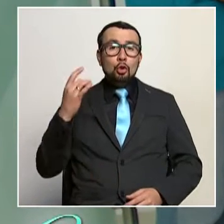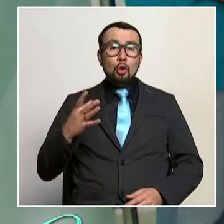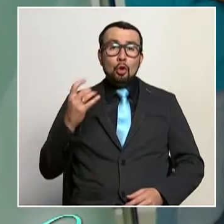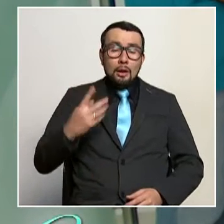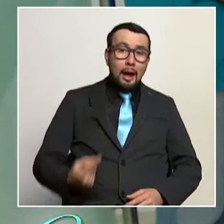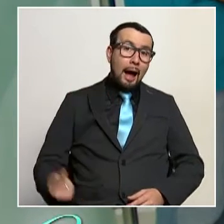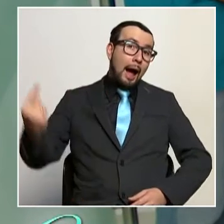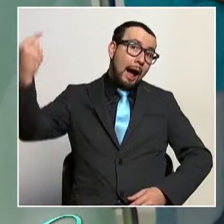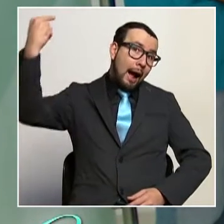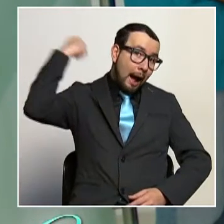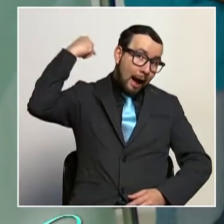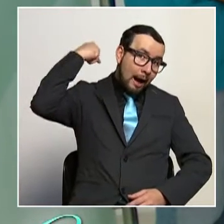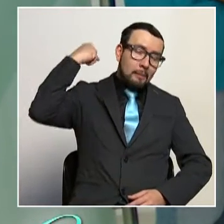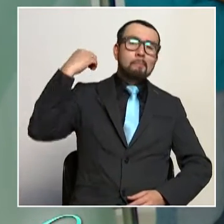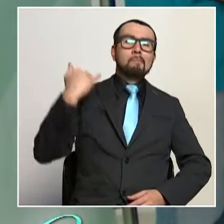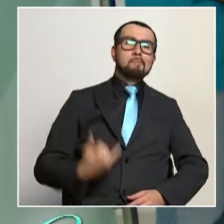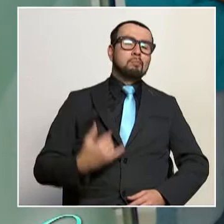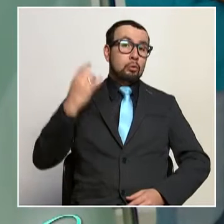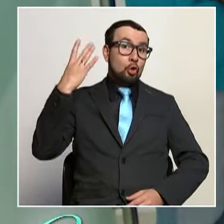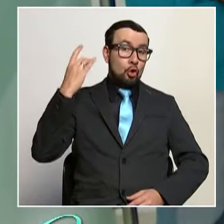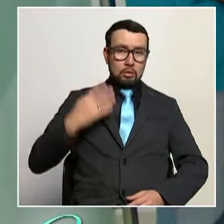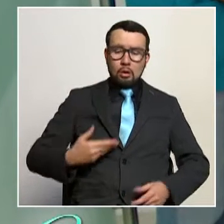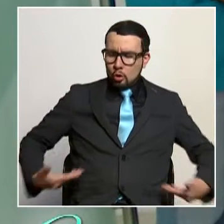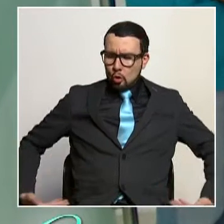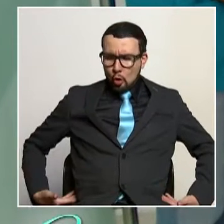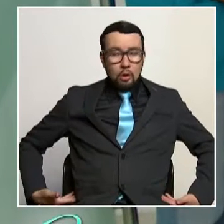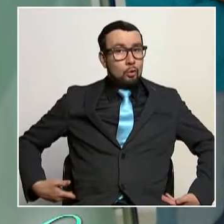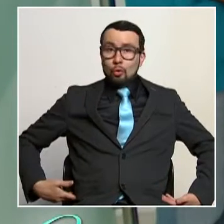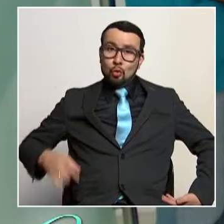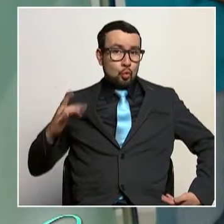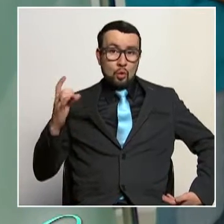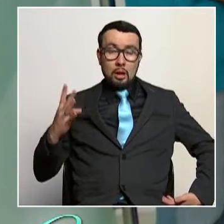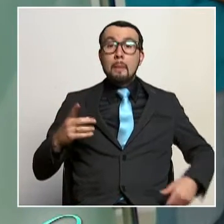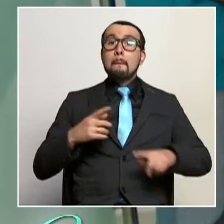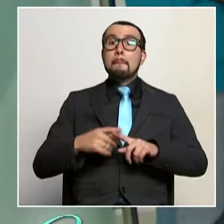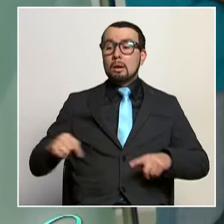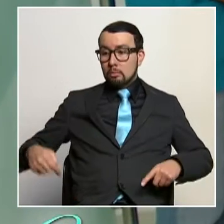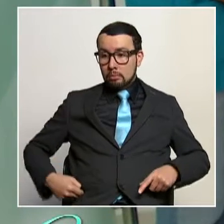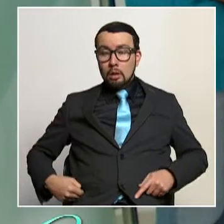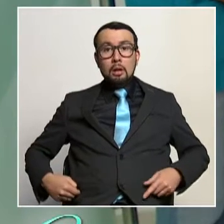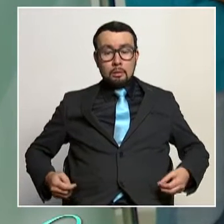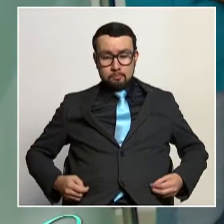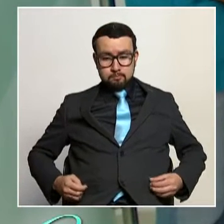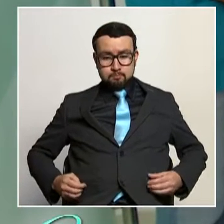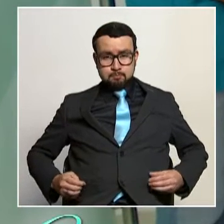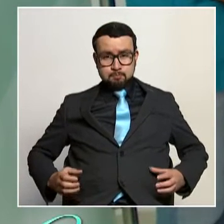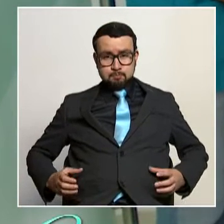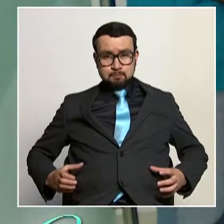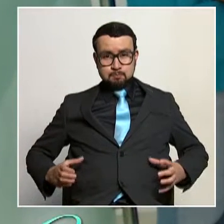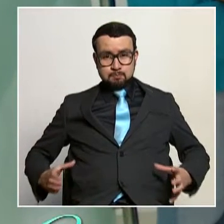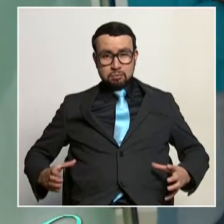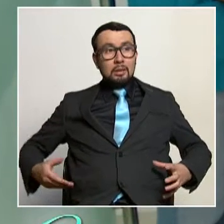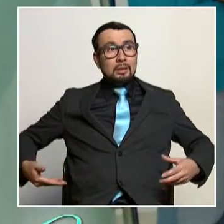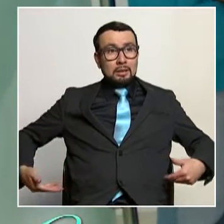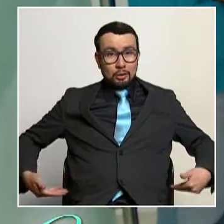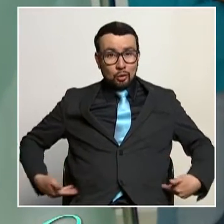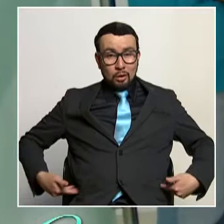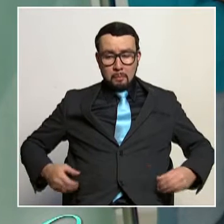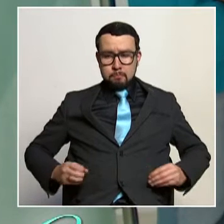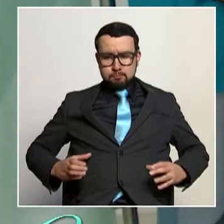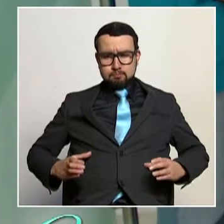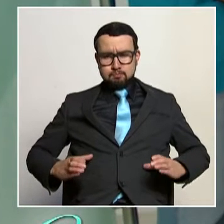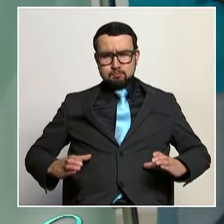la parte lumbar. Los riñones en sí no duelen, pero un riñón cuando se distiende, la cápsula que está cubriendo el